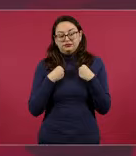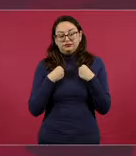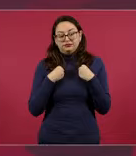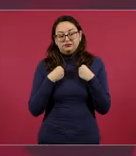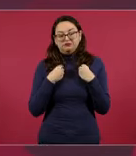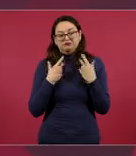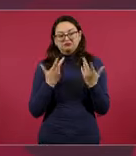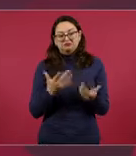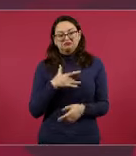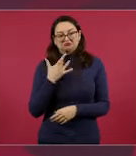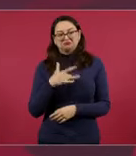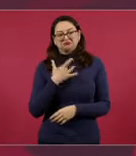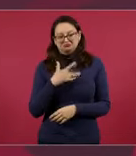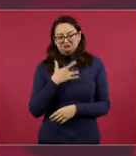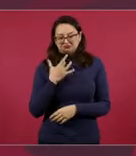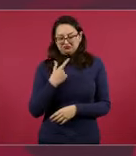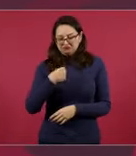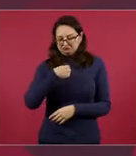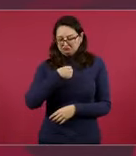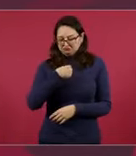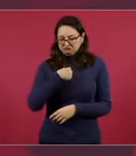me considero disciplinado,